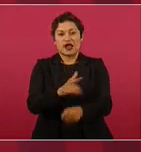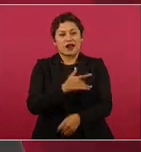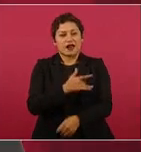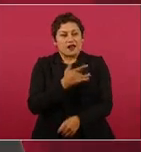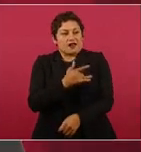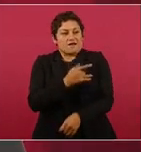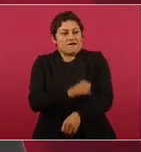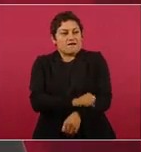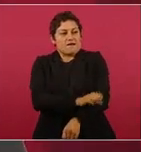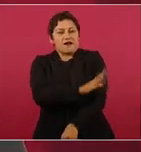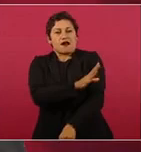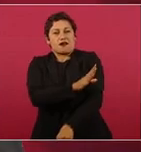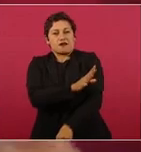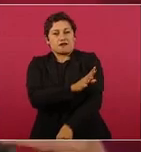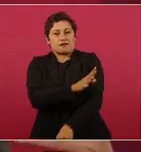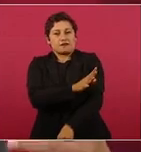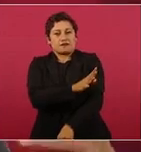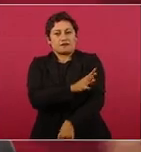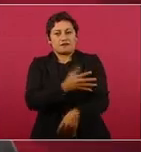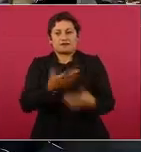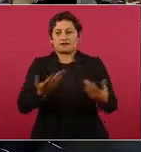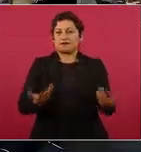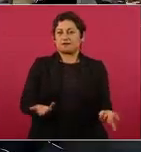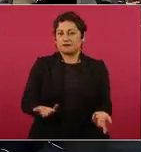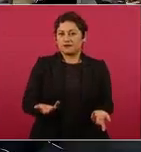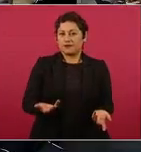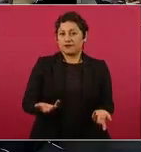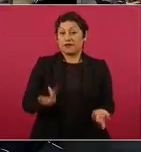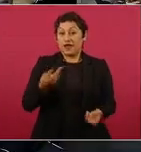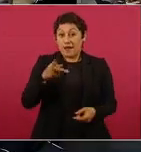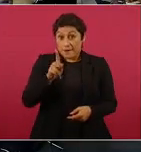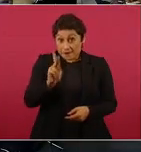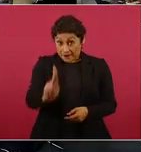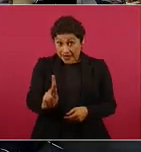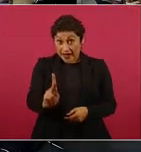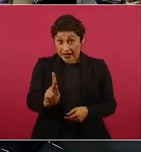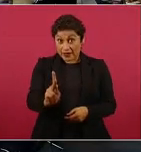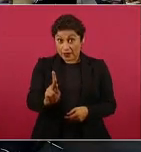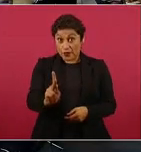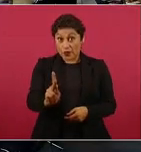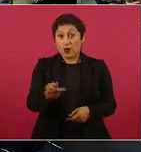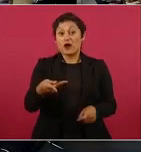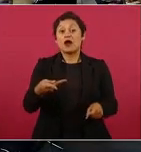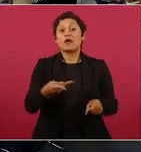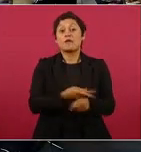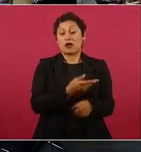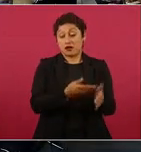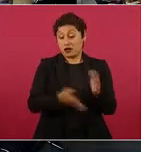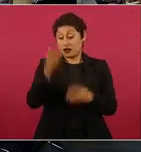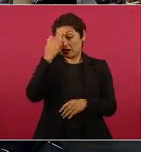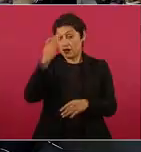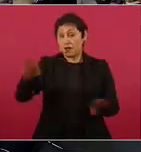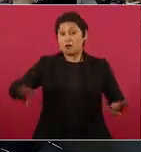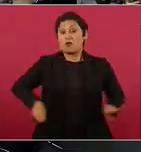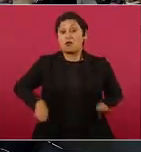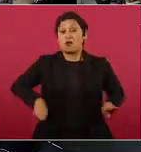¿Sí? Pero con el neoliberalismo se acabó la emoción